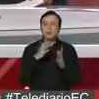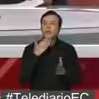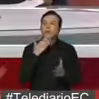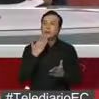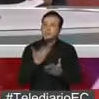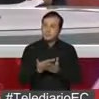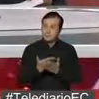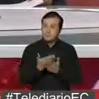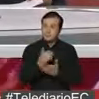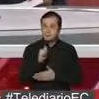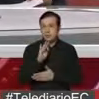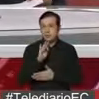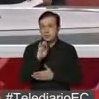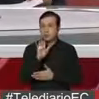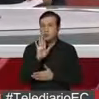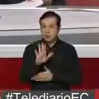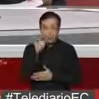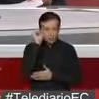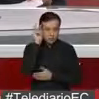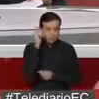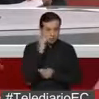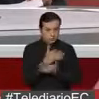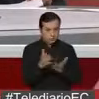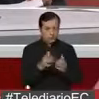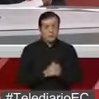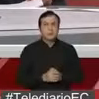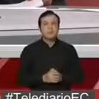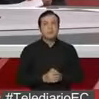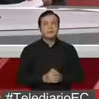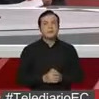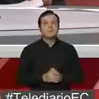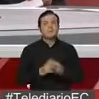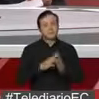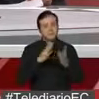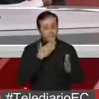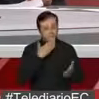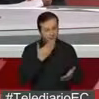economista Acosta, por su punto de vista. Muchísimas gracias, un gusto.